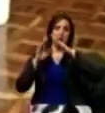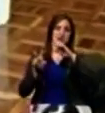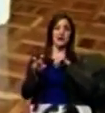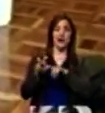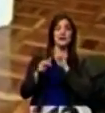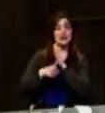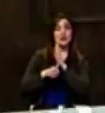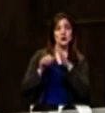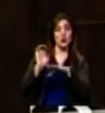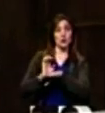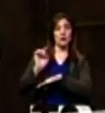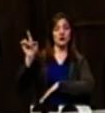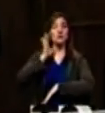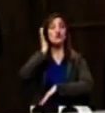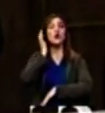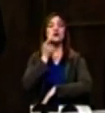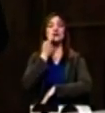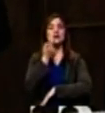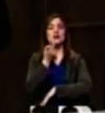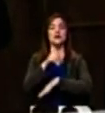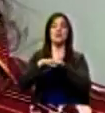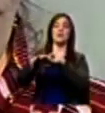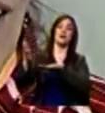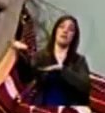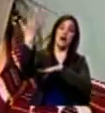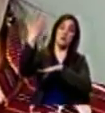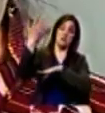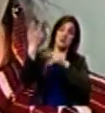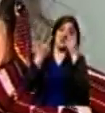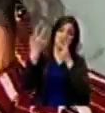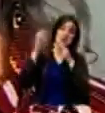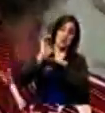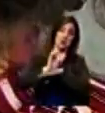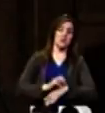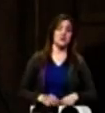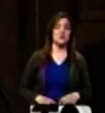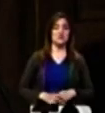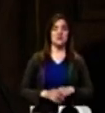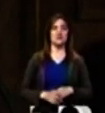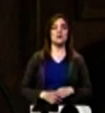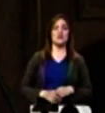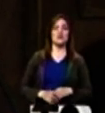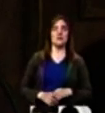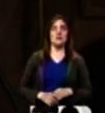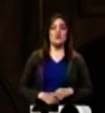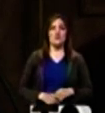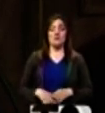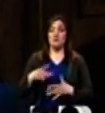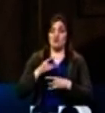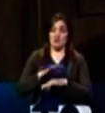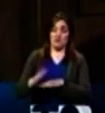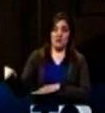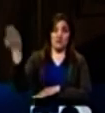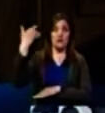Assange. Esta vez María Fernanda Espinosa incluso invita a Manuela a volver. Nos gustaría que ella retorne